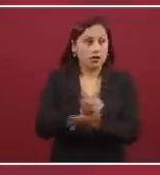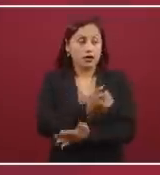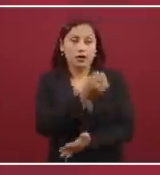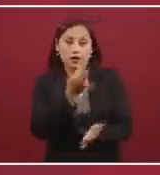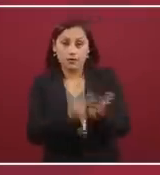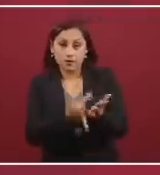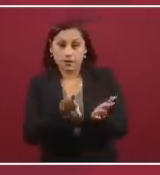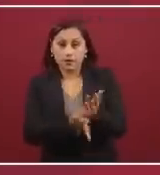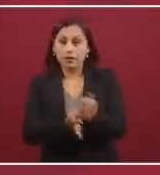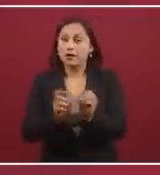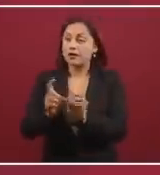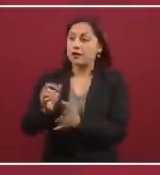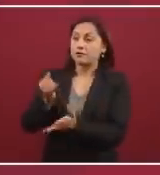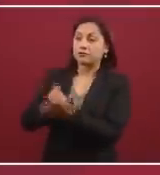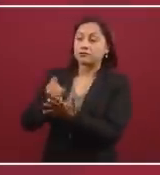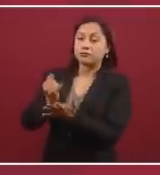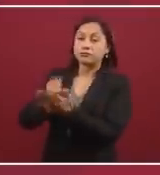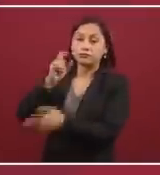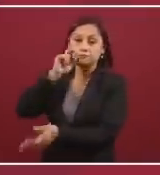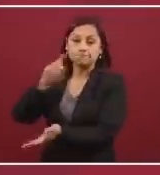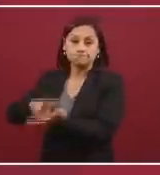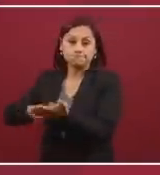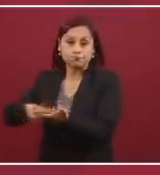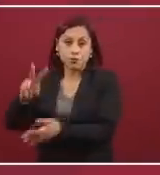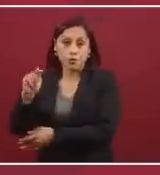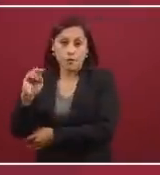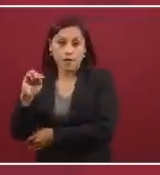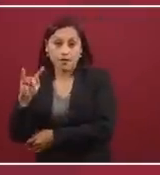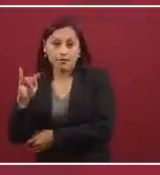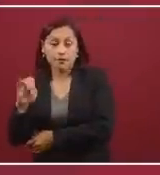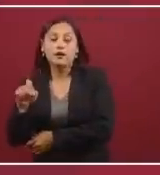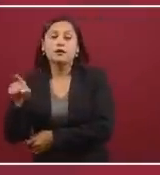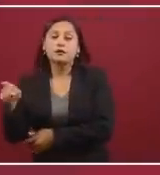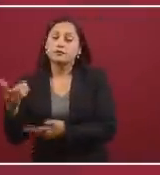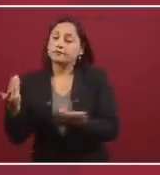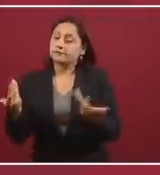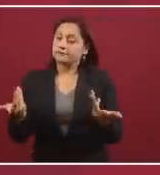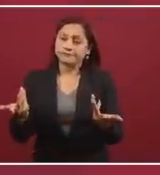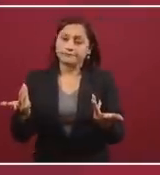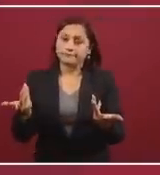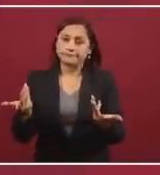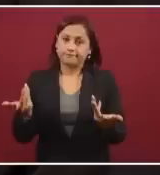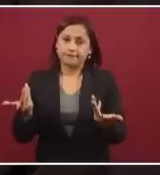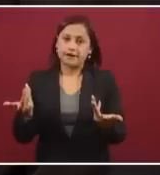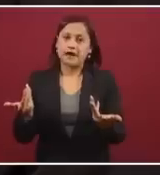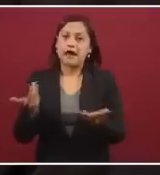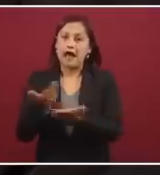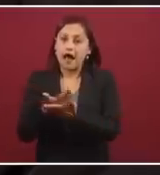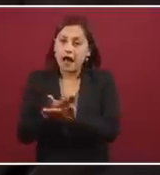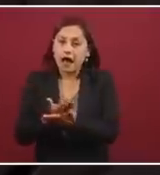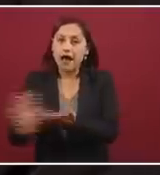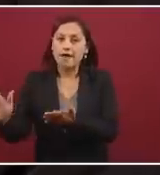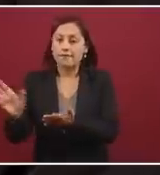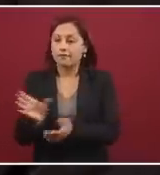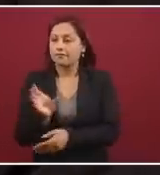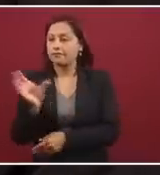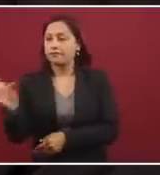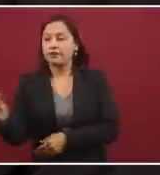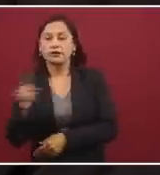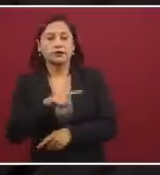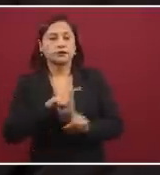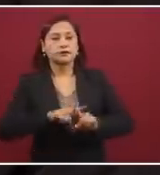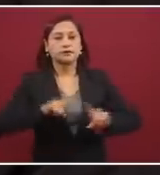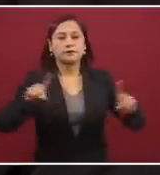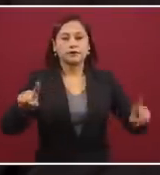tienen que ver de manera directa con el tratado de libre comercio